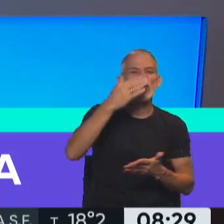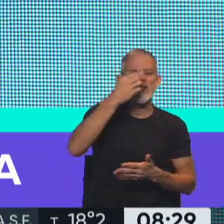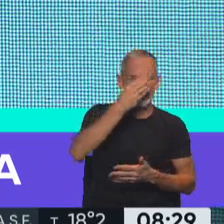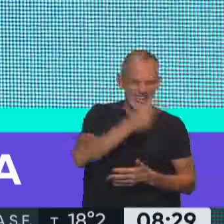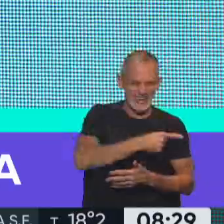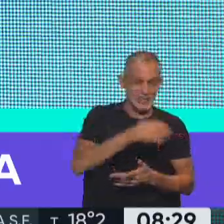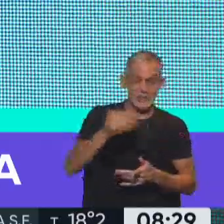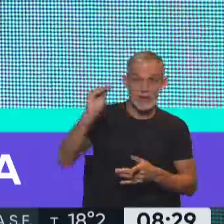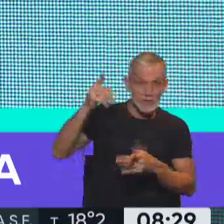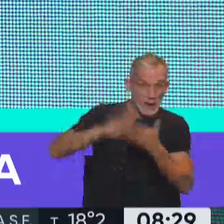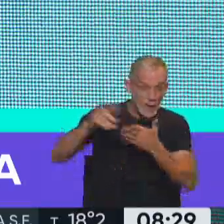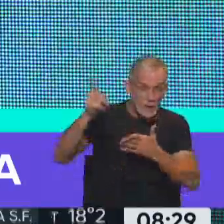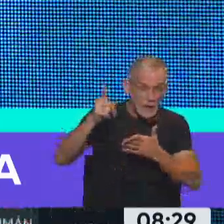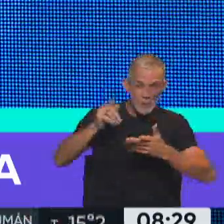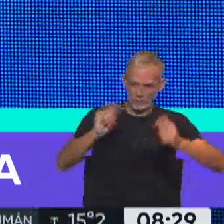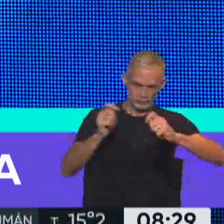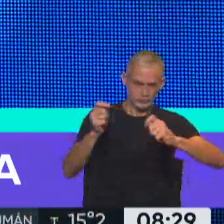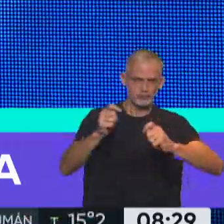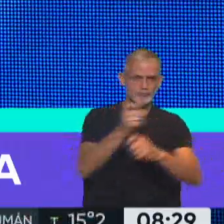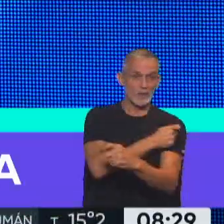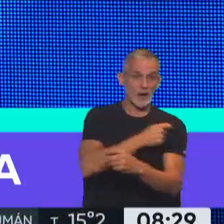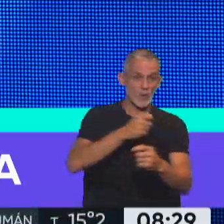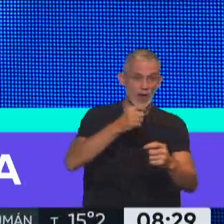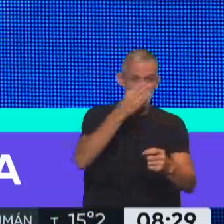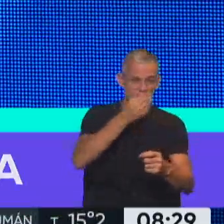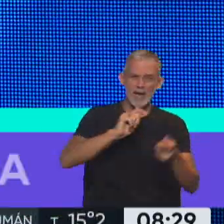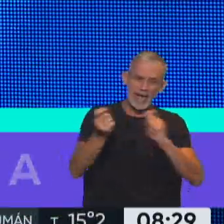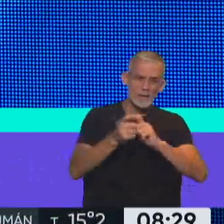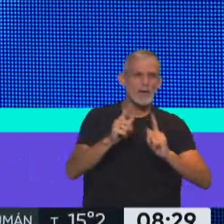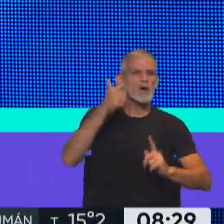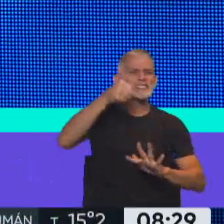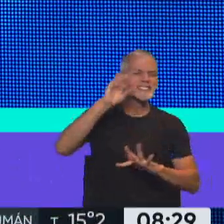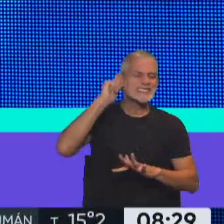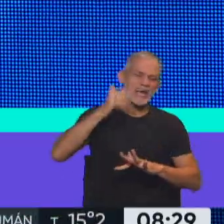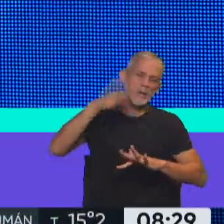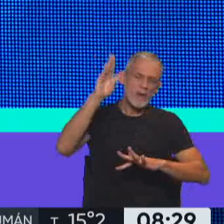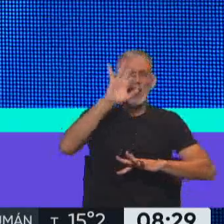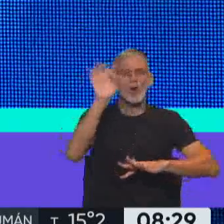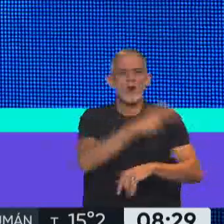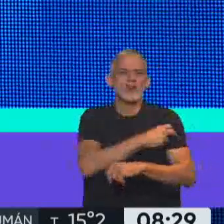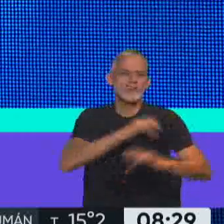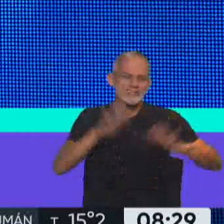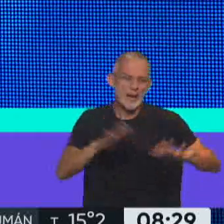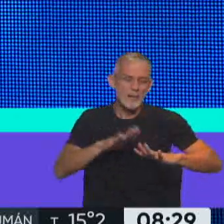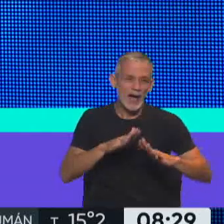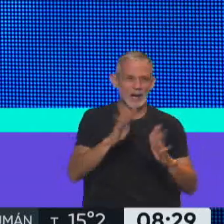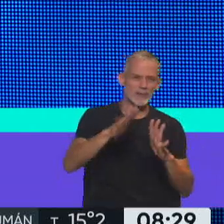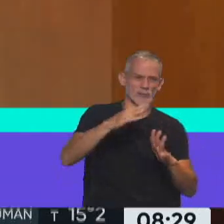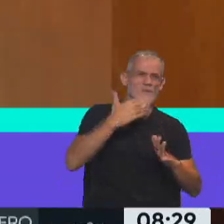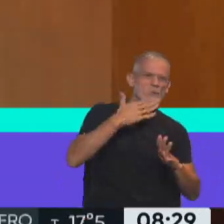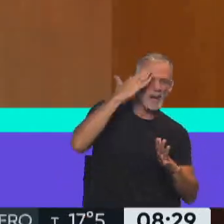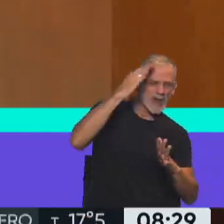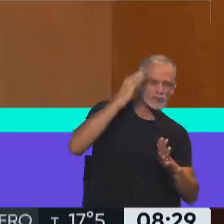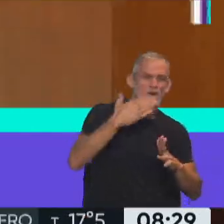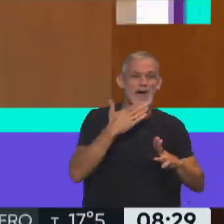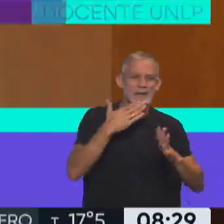brote que ha venido de Brasil cambia la posibilidad de esa vacuna que habitualmente los mayores de 60 o las personas inmunosuprimidas se dan en el mes de marzo, abril? Las